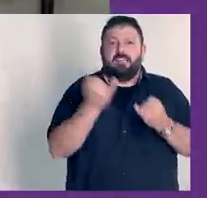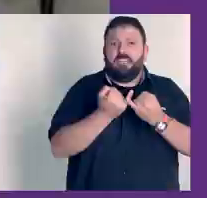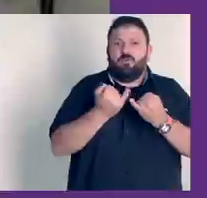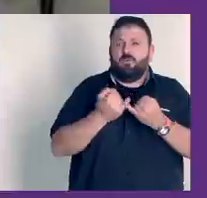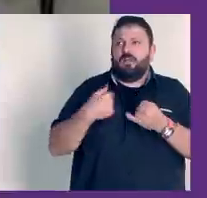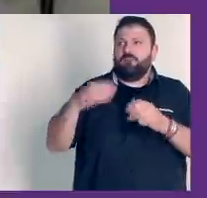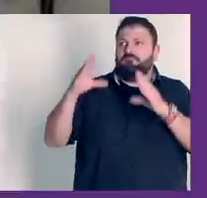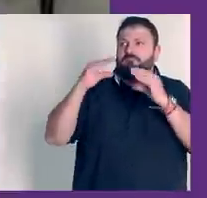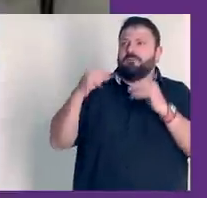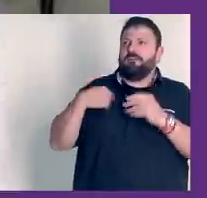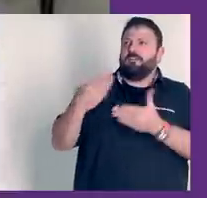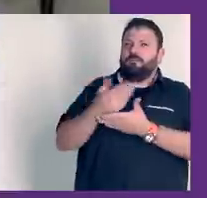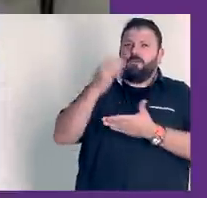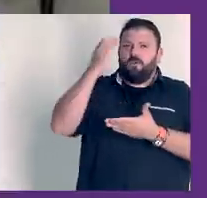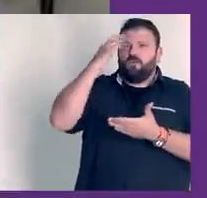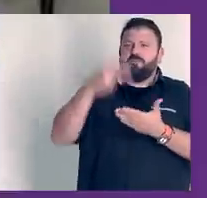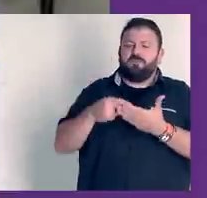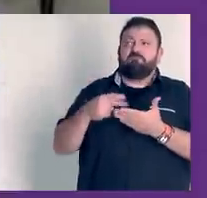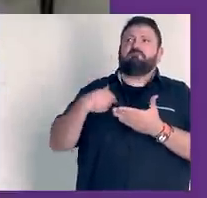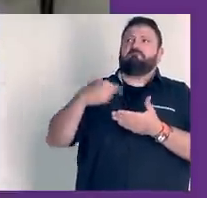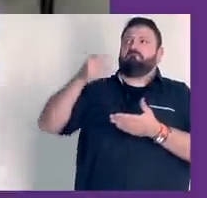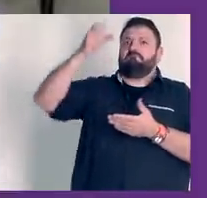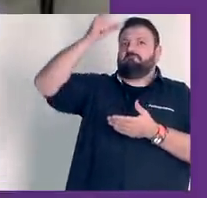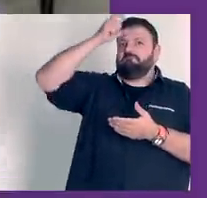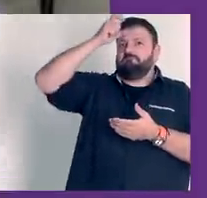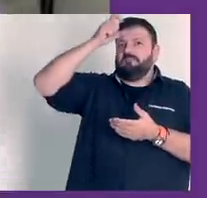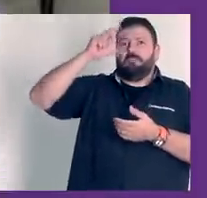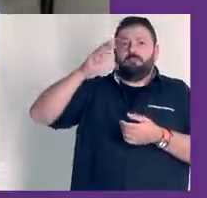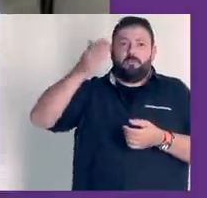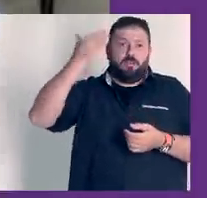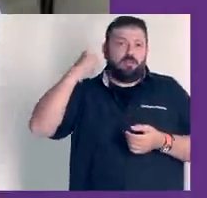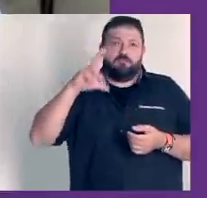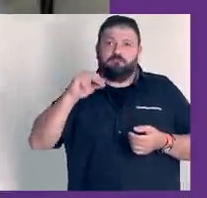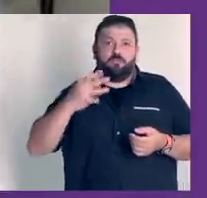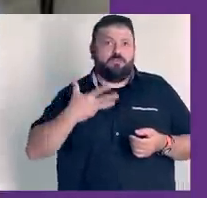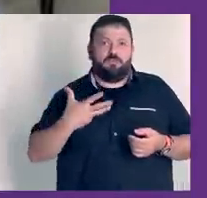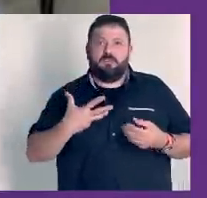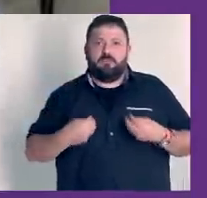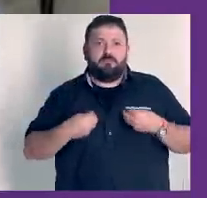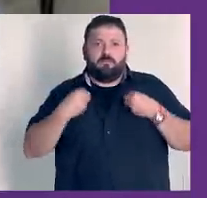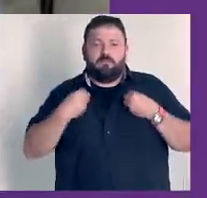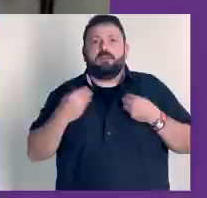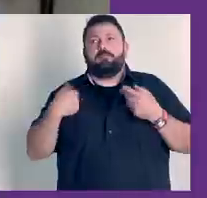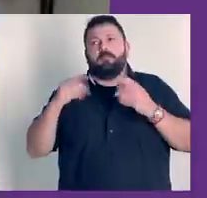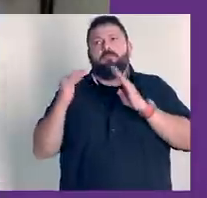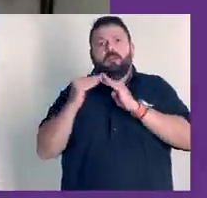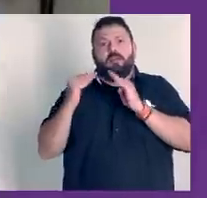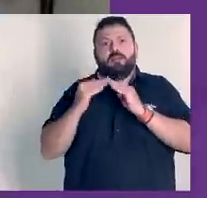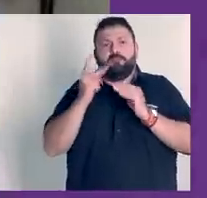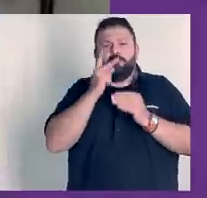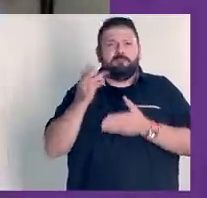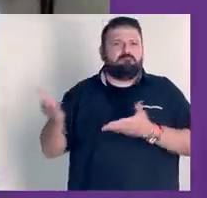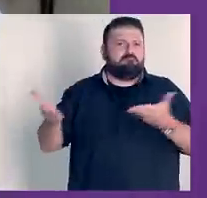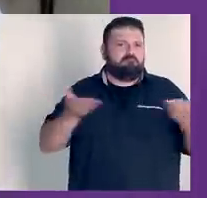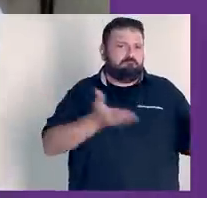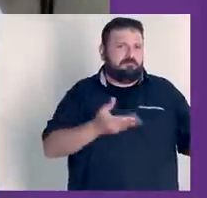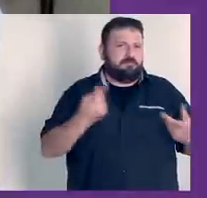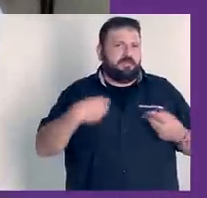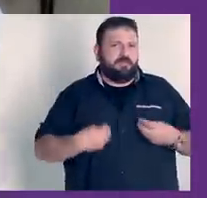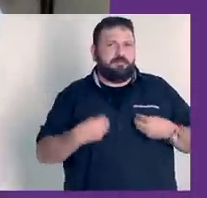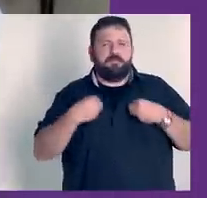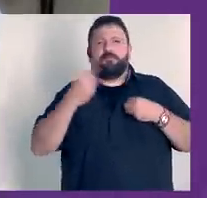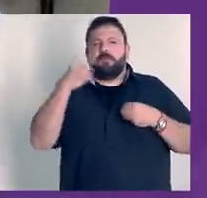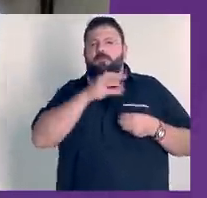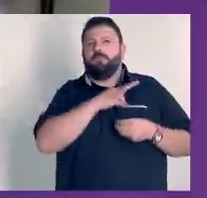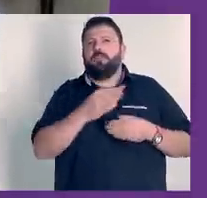a mí, y que no teníamos ni dónde vivir más que en casa de mis papás, que me lo compartieron como una oportunidad para que tuviéramos una manera